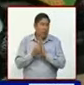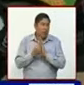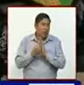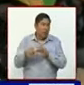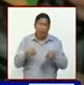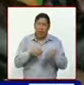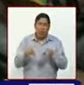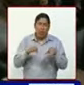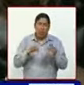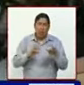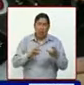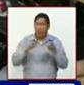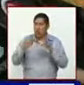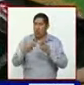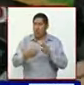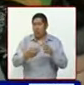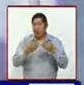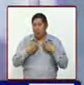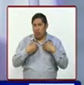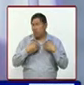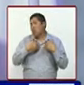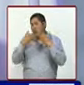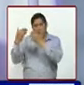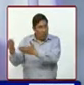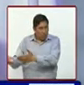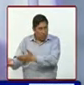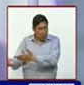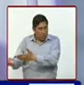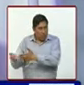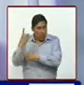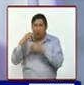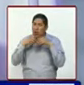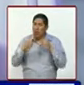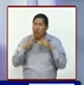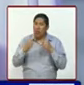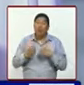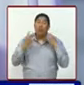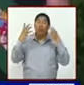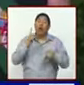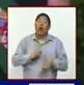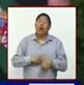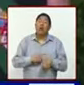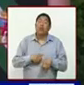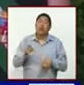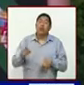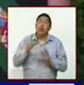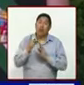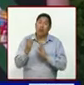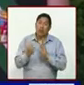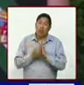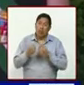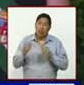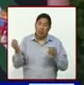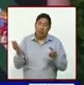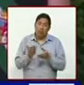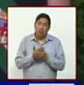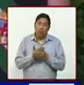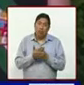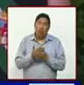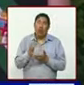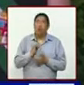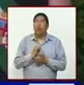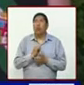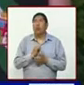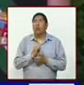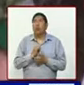era traspasaba responsabilidades a un secretario. ¿Cuánto tiempo estuvo ese decreto en la Gaceta? La verdad es que yo no